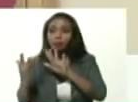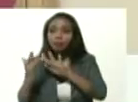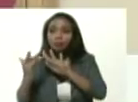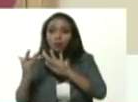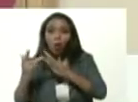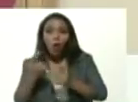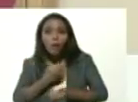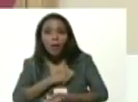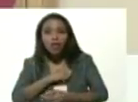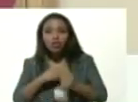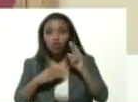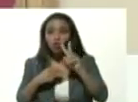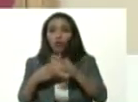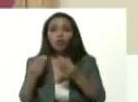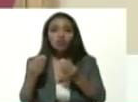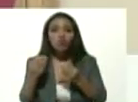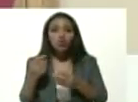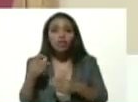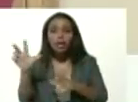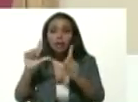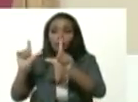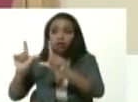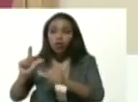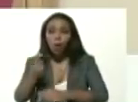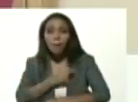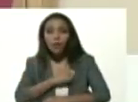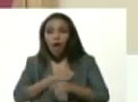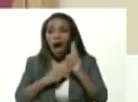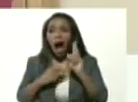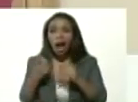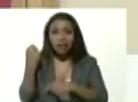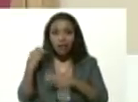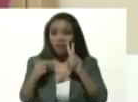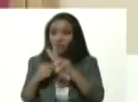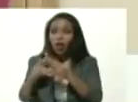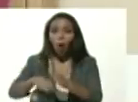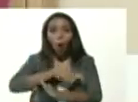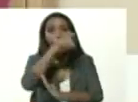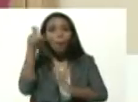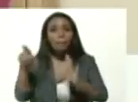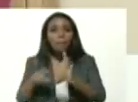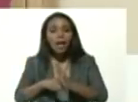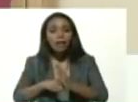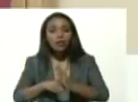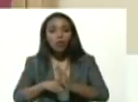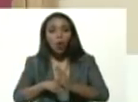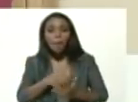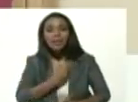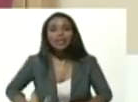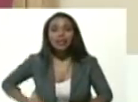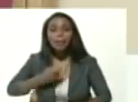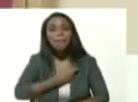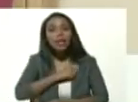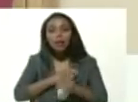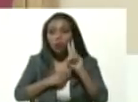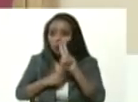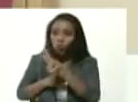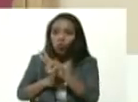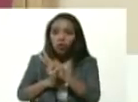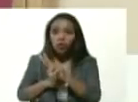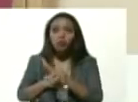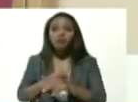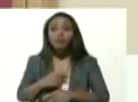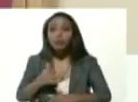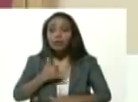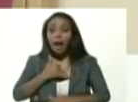Yo veo mucha televisión española y estoy muy informado. Ayer vi el discurso completo del presidente Pedro Sánchez. Y uno aprende mucho